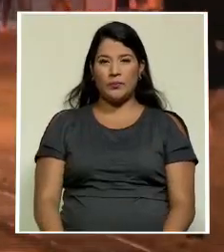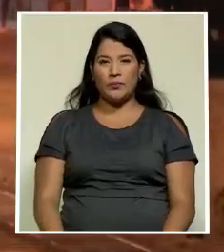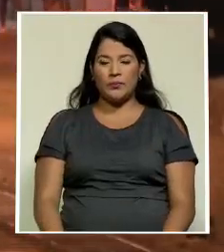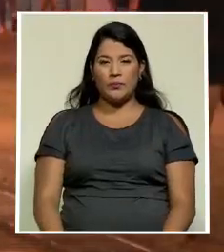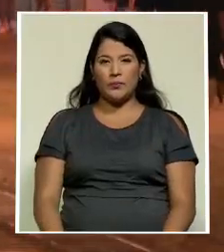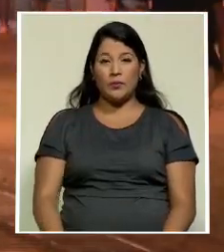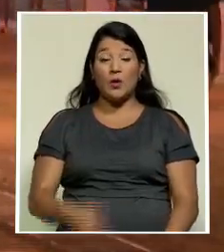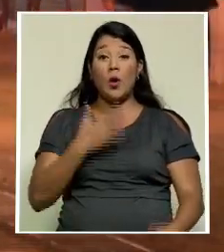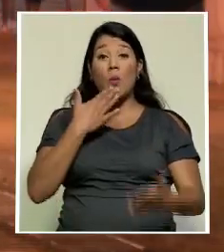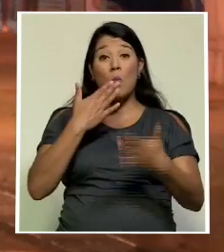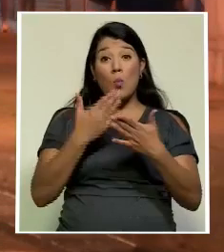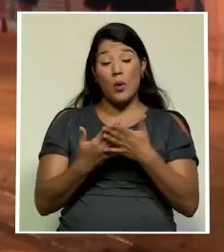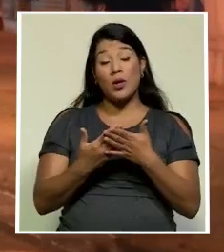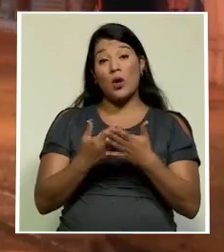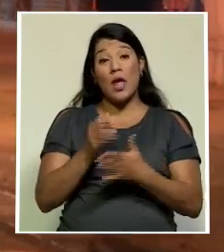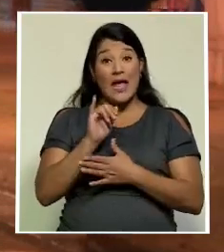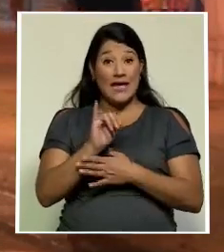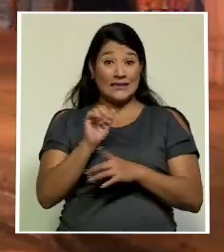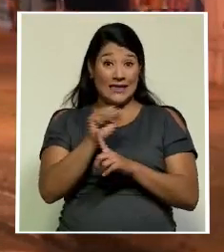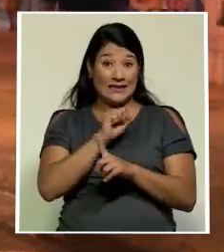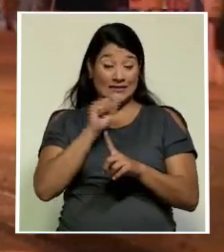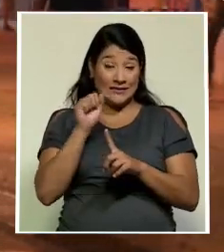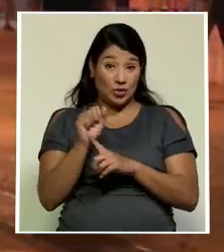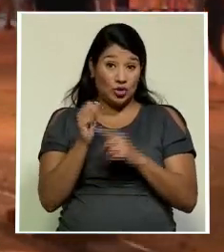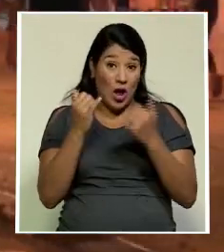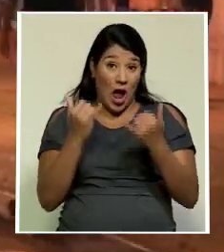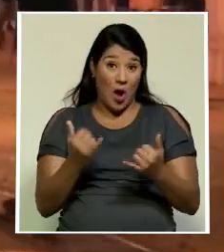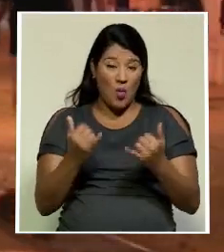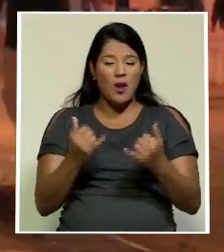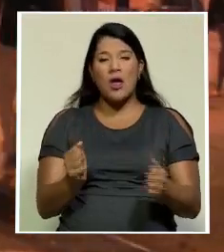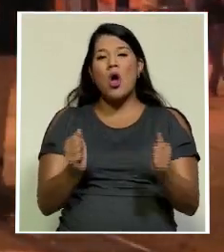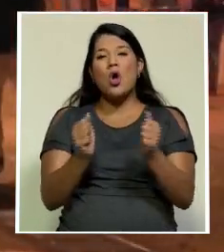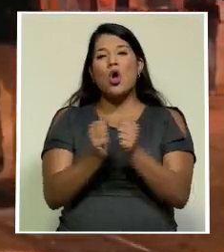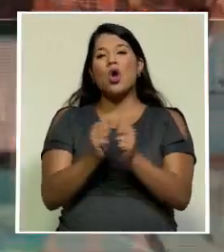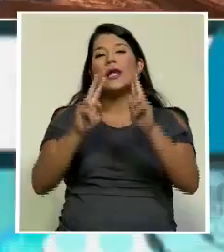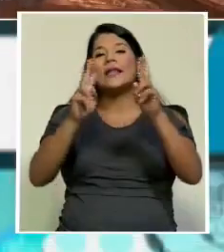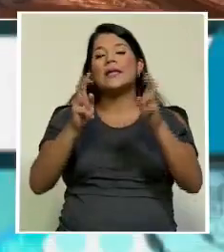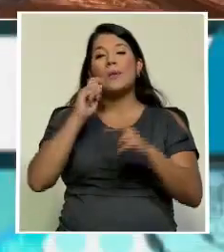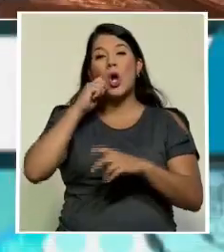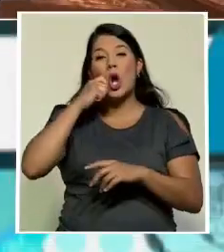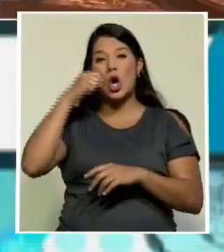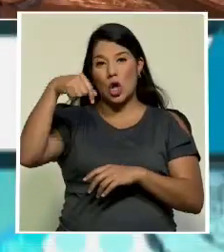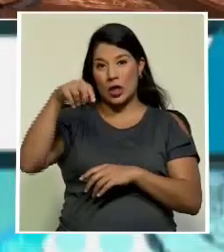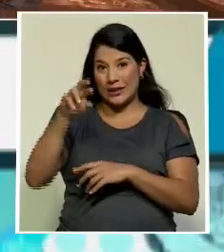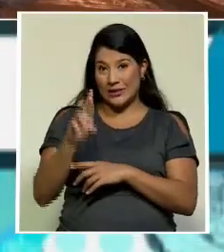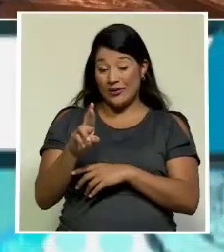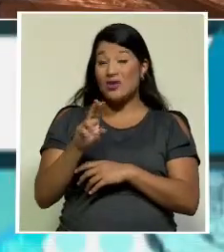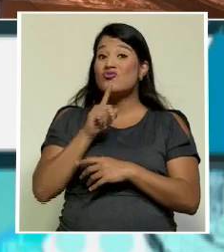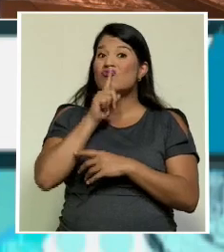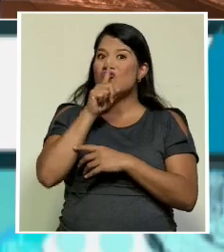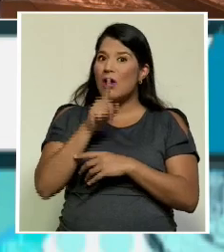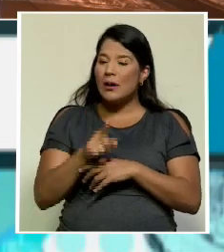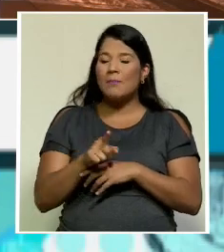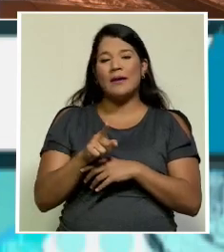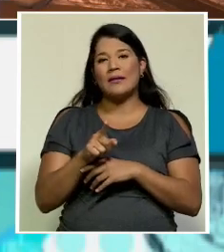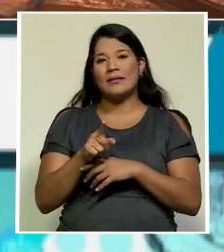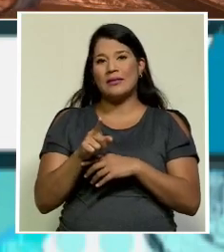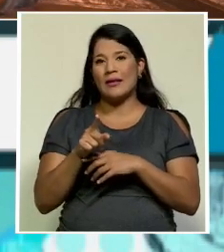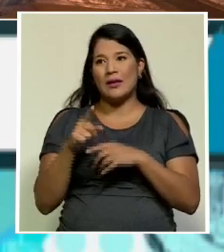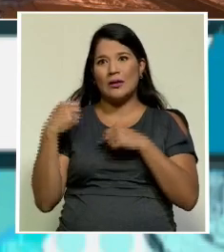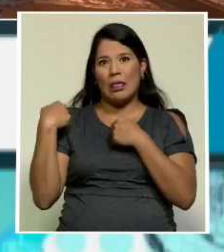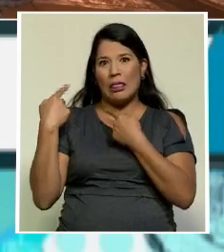Bueno, televidentes, Ana Marta, esta es la situación que se vive con el tema del código QR. Realmente va a dar muchísimo de qué hablar en estos